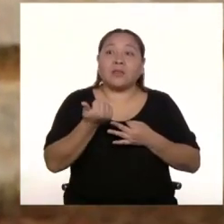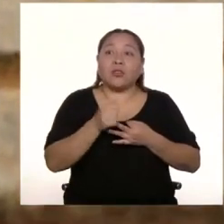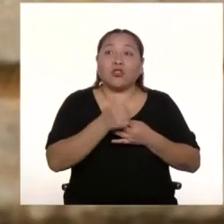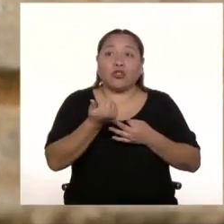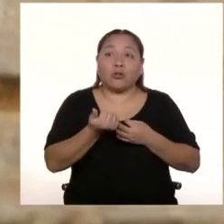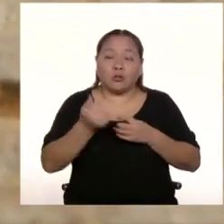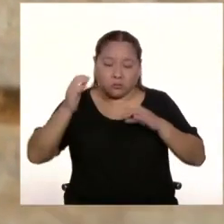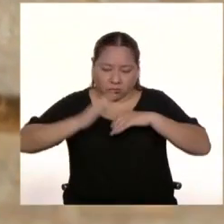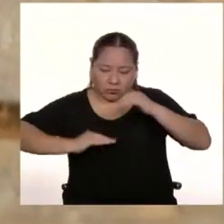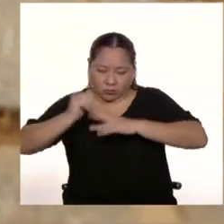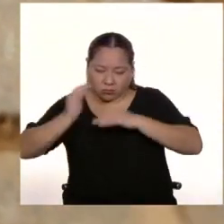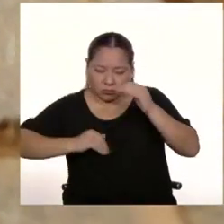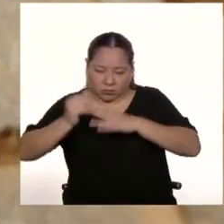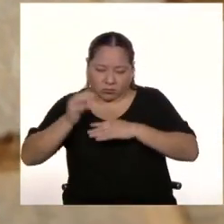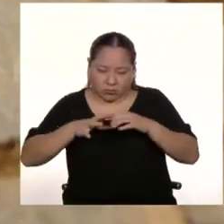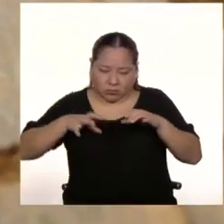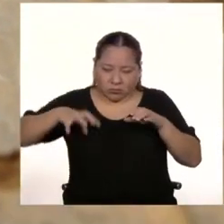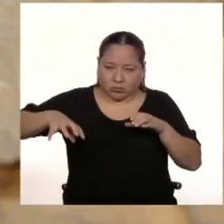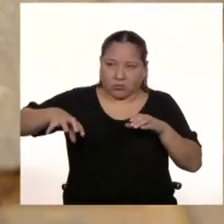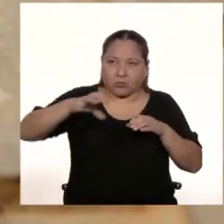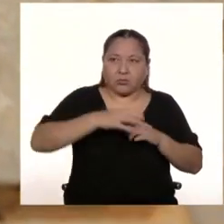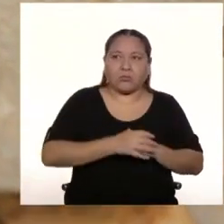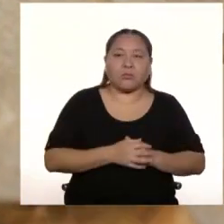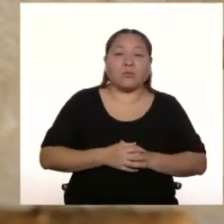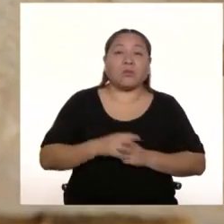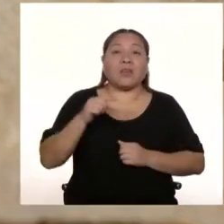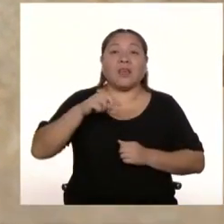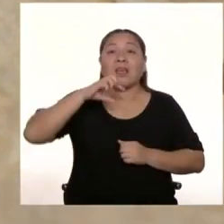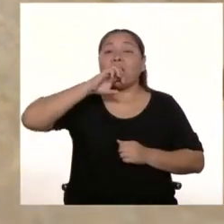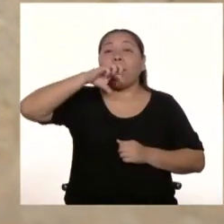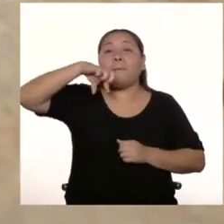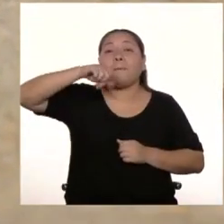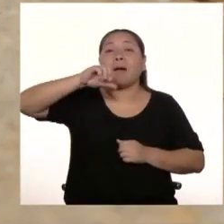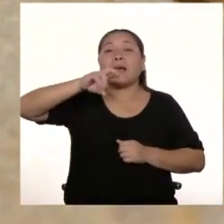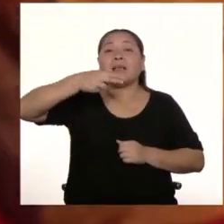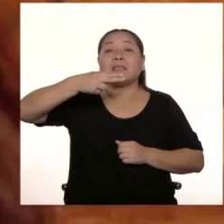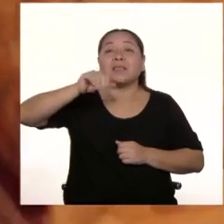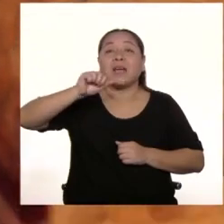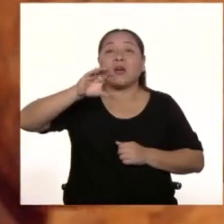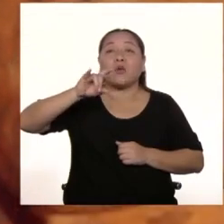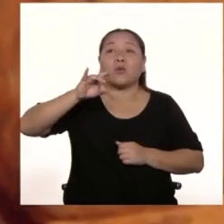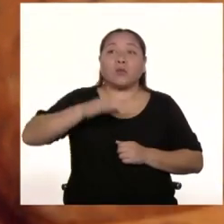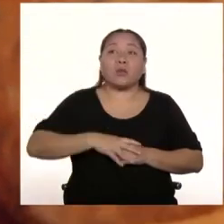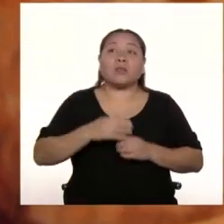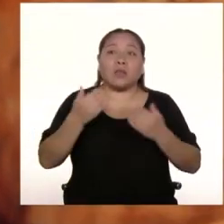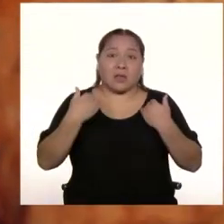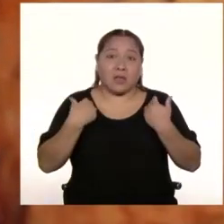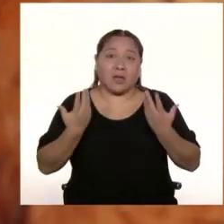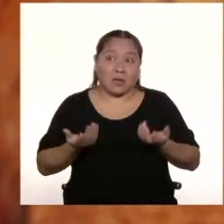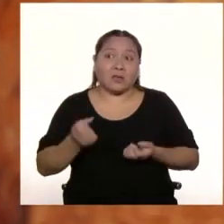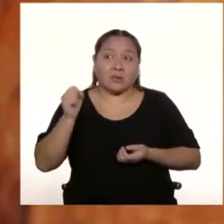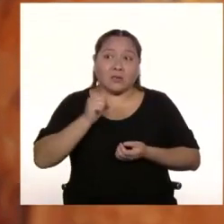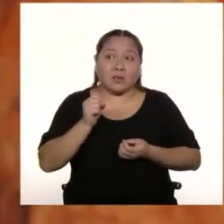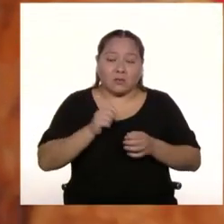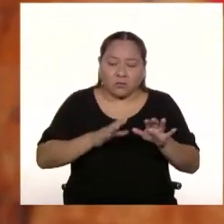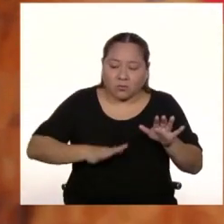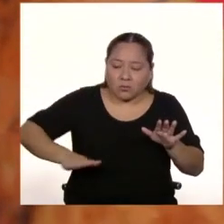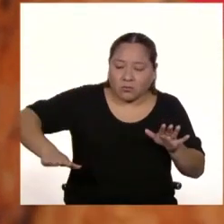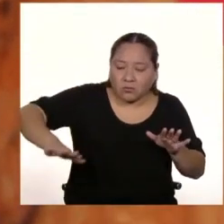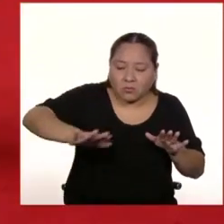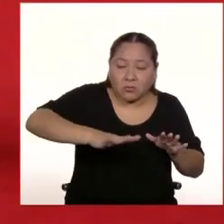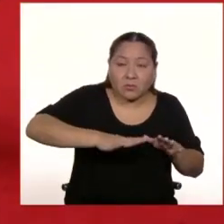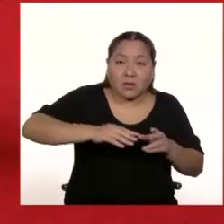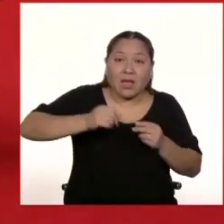paso. Betanzos dice que Pachacútec, cuando remodela el Cusco, tenía como referente una maqueta en